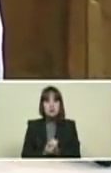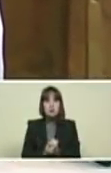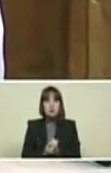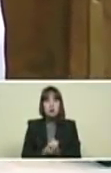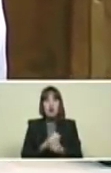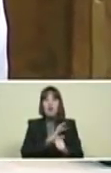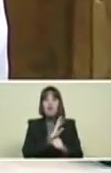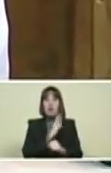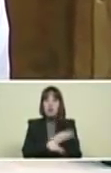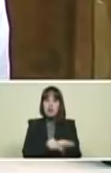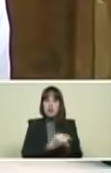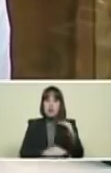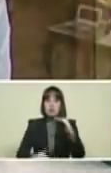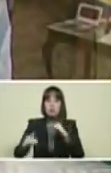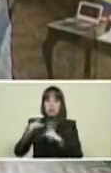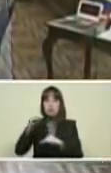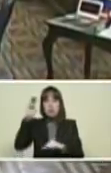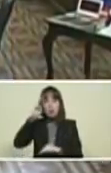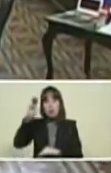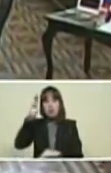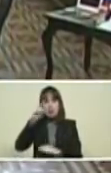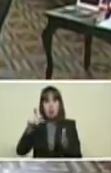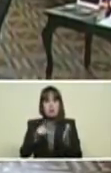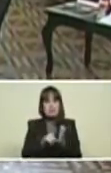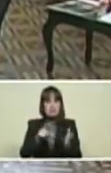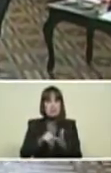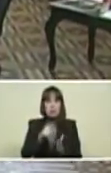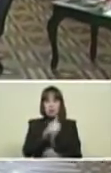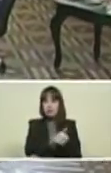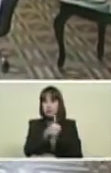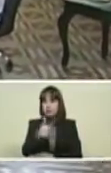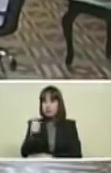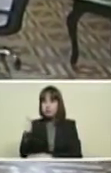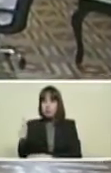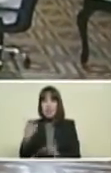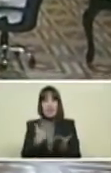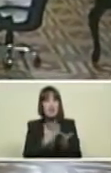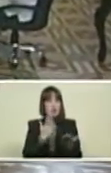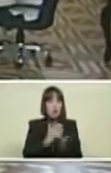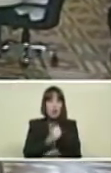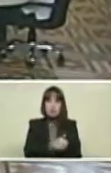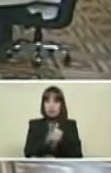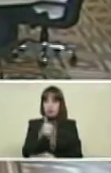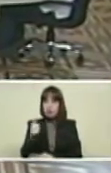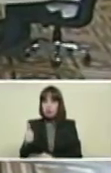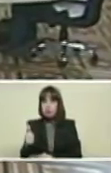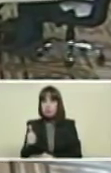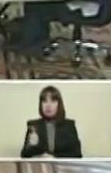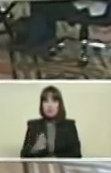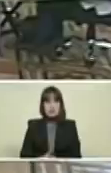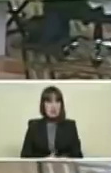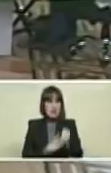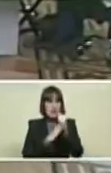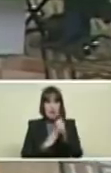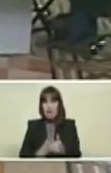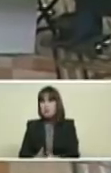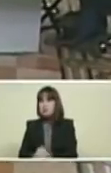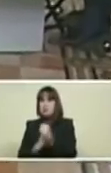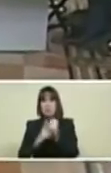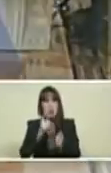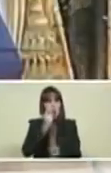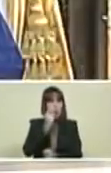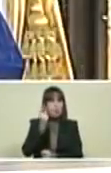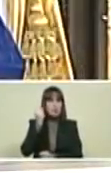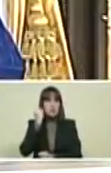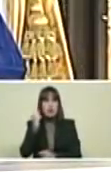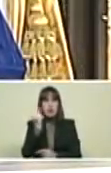el magisterio venezolano, liceo por liceo, escuela por escuela, con delegados, líderes, lideresas en